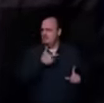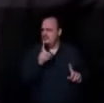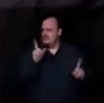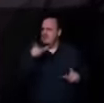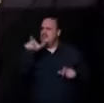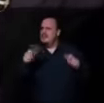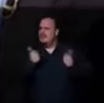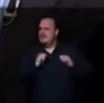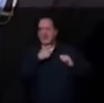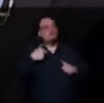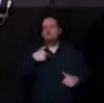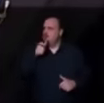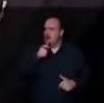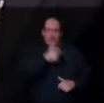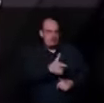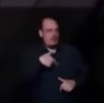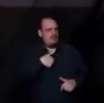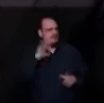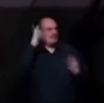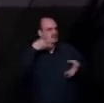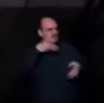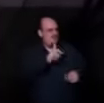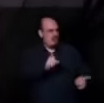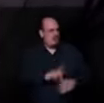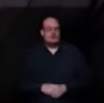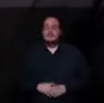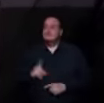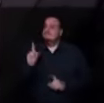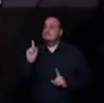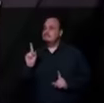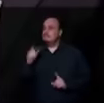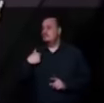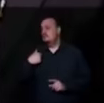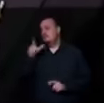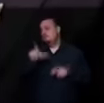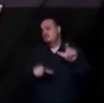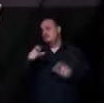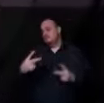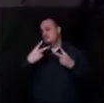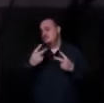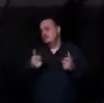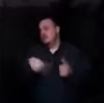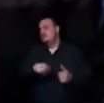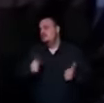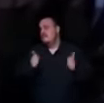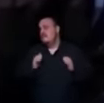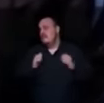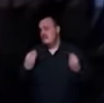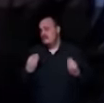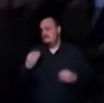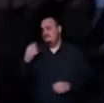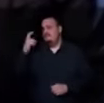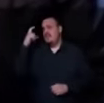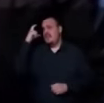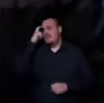del atril, se quedaron. Hasta que en un momento Sergio Massa se fue hacia su izquierda y Milei hacia la derecha para retirarse y